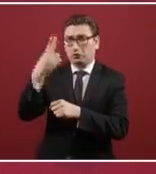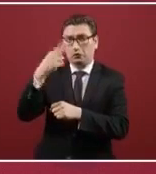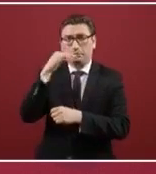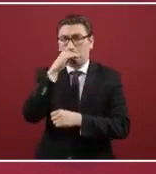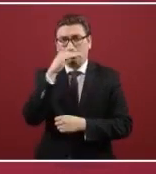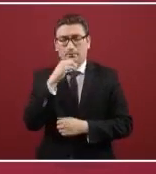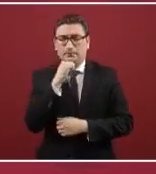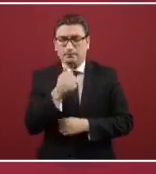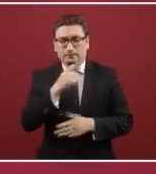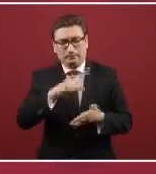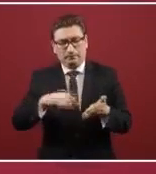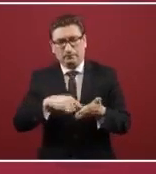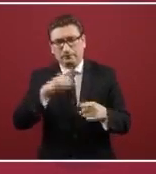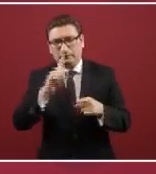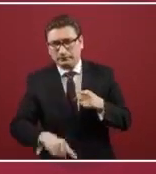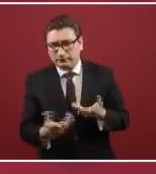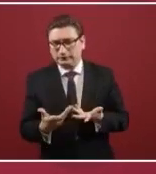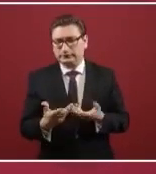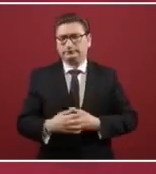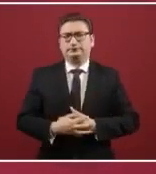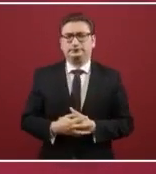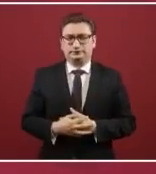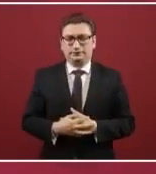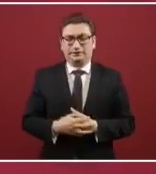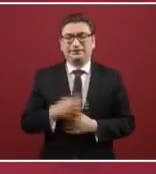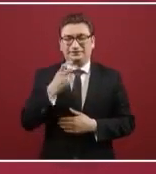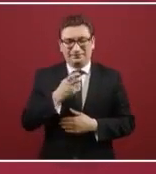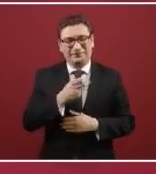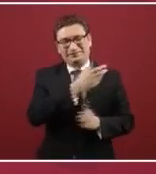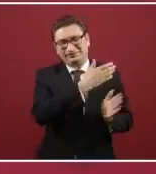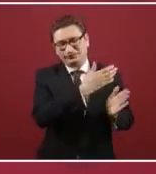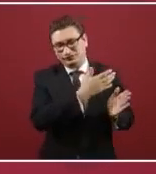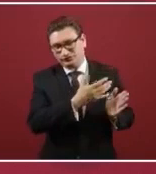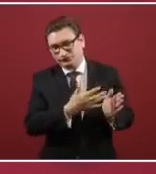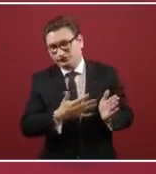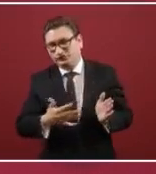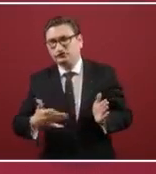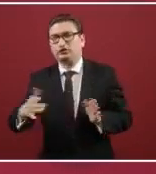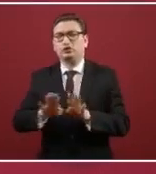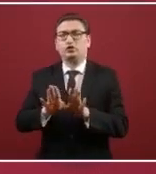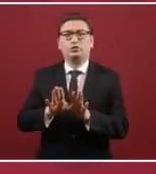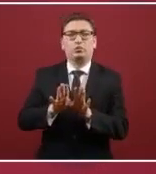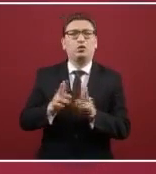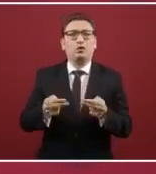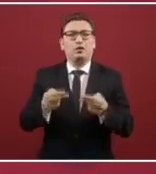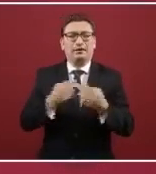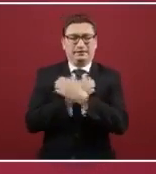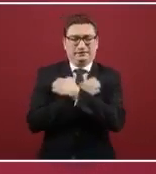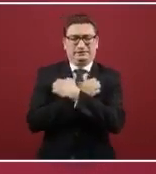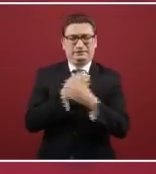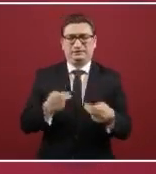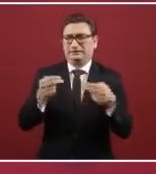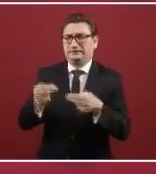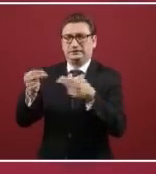superior. Se puso desde entonces la educación al mercado, como si fuese una